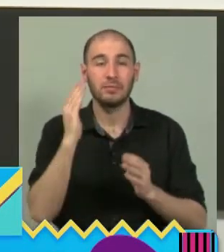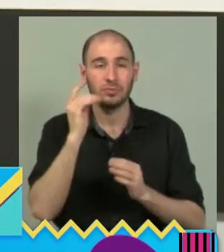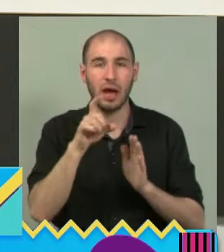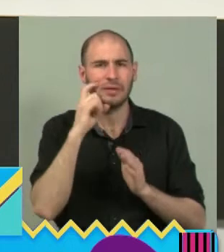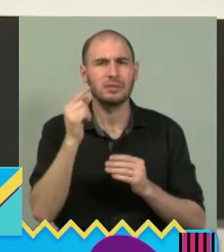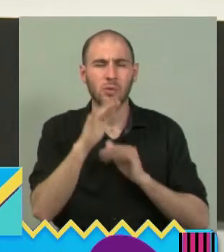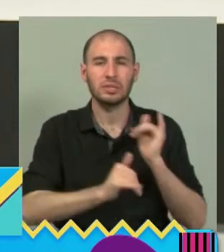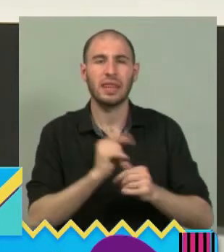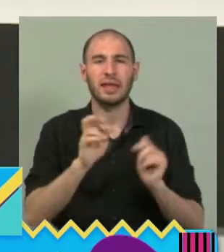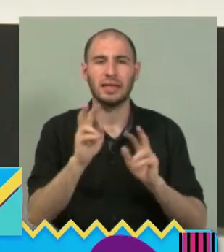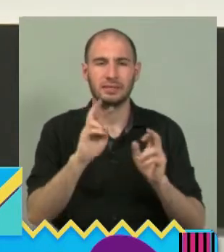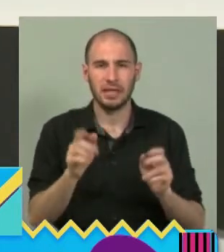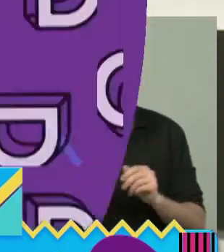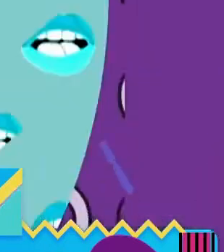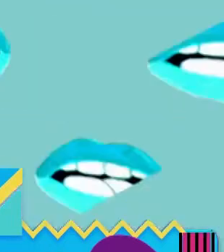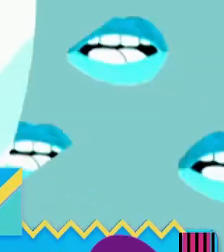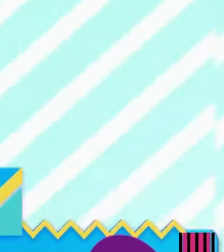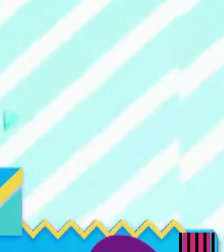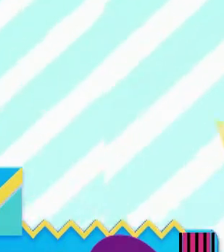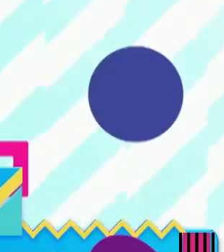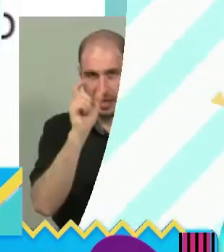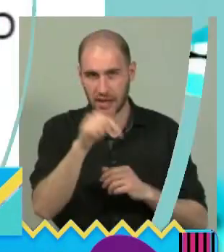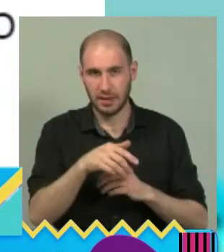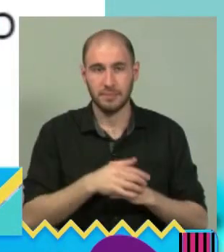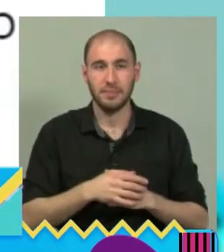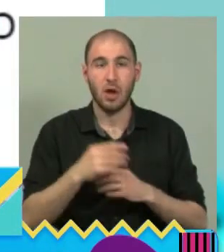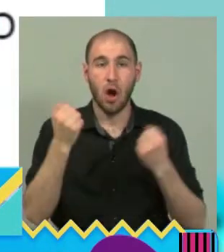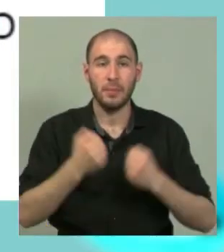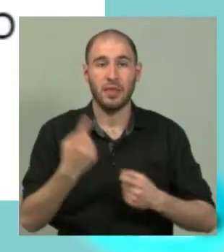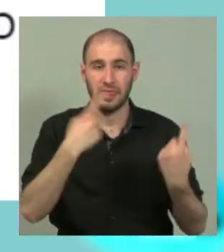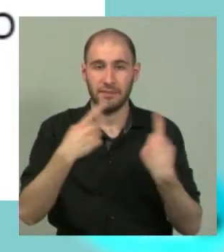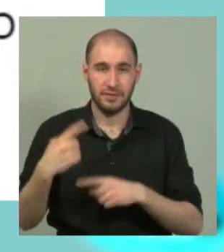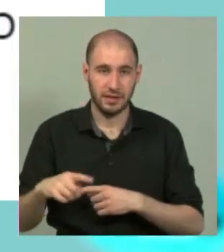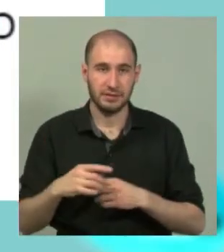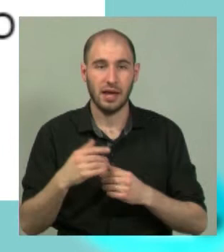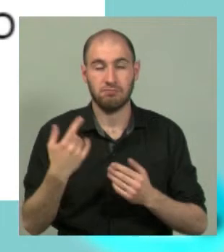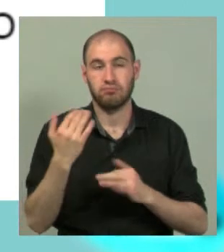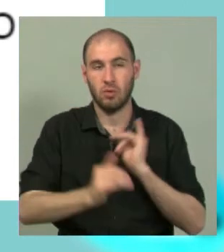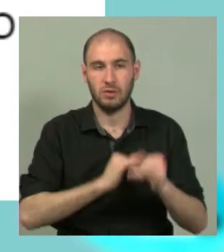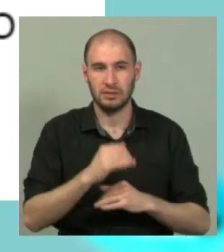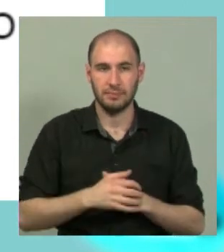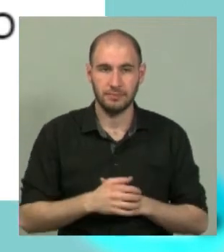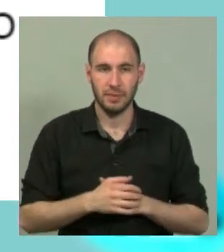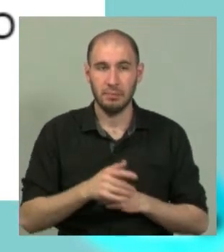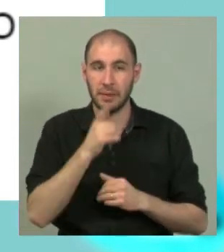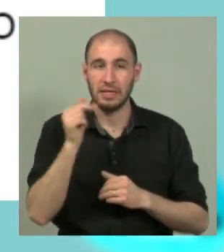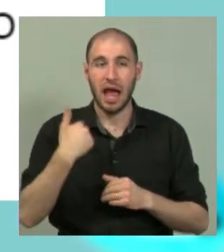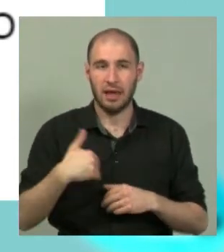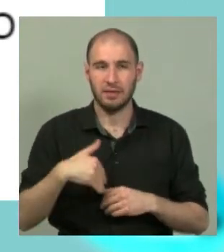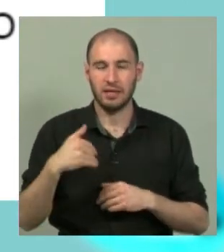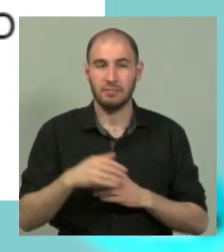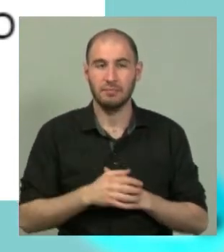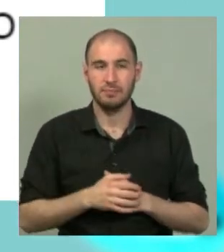ver qué se dice acerca del tema de la minería. Distintas posturas seguramente se van a presentar. Creo que en